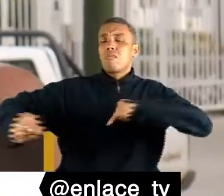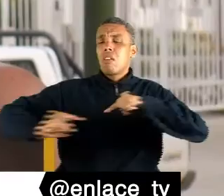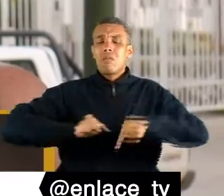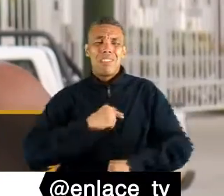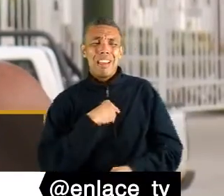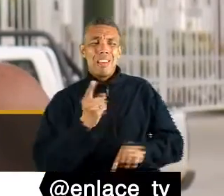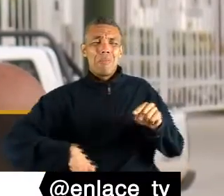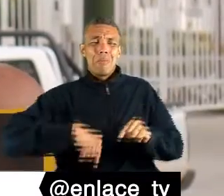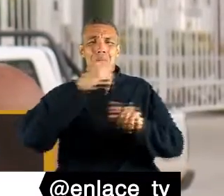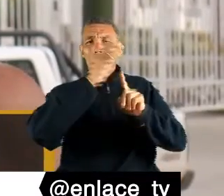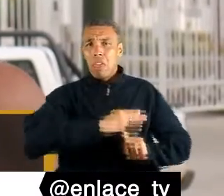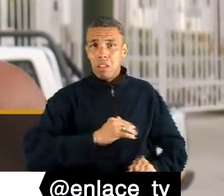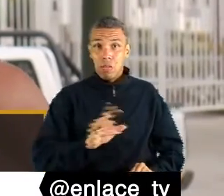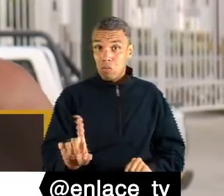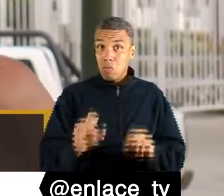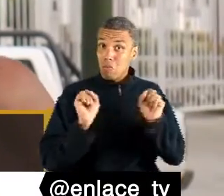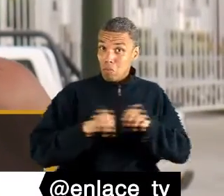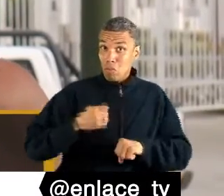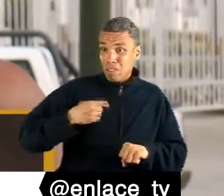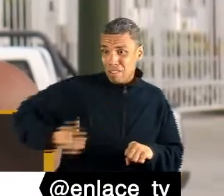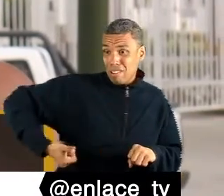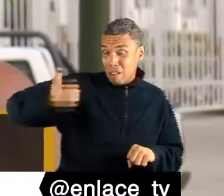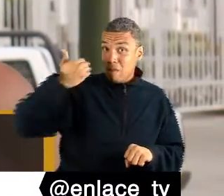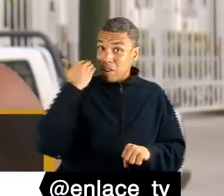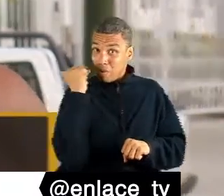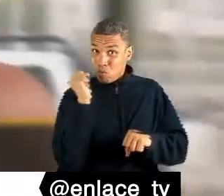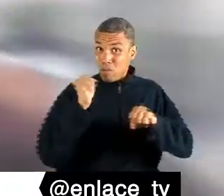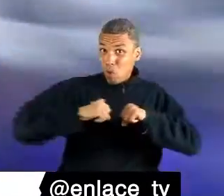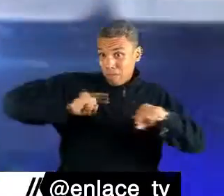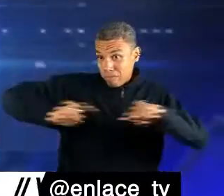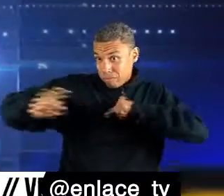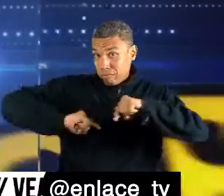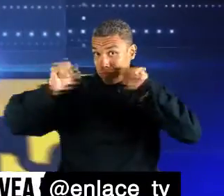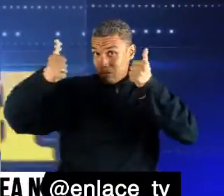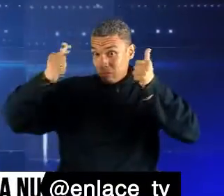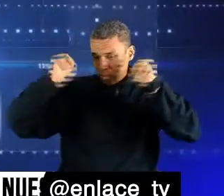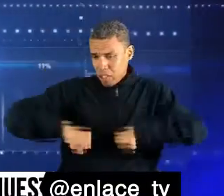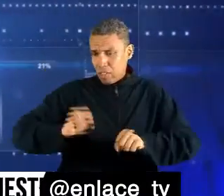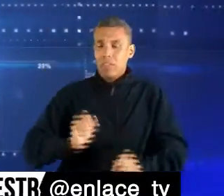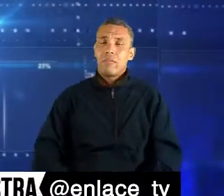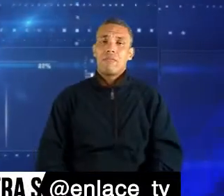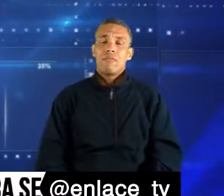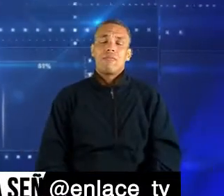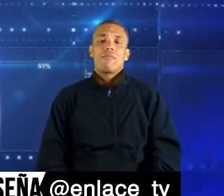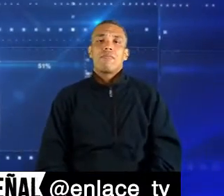Bermeja tenga una mujer como cabeza en su Junta de Acción Comunal.